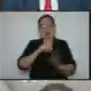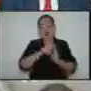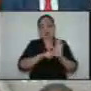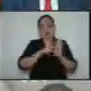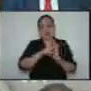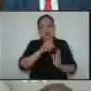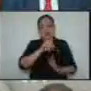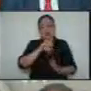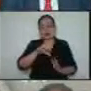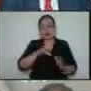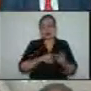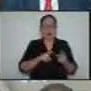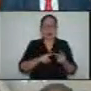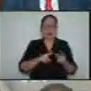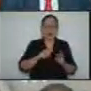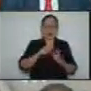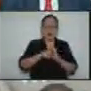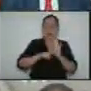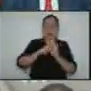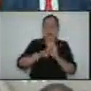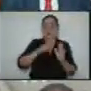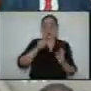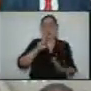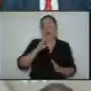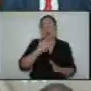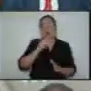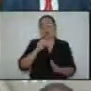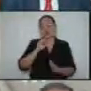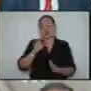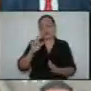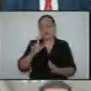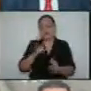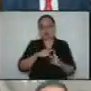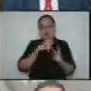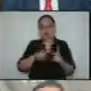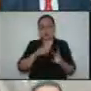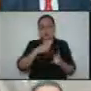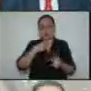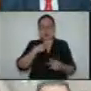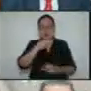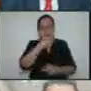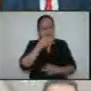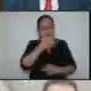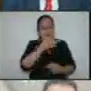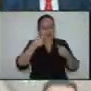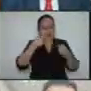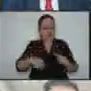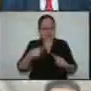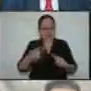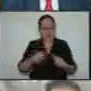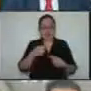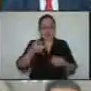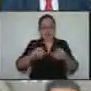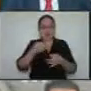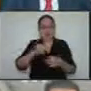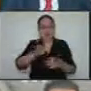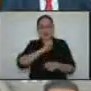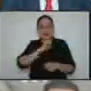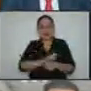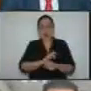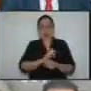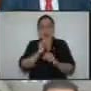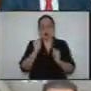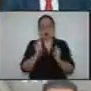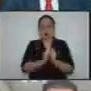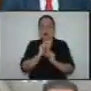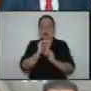Global, y que sean ellas las que lo comuniquen a esta sala especializada en los plazos